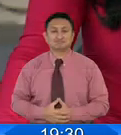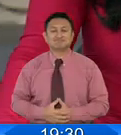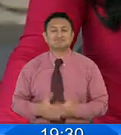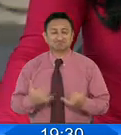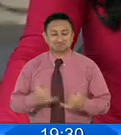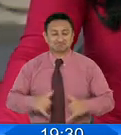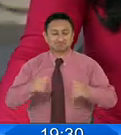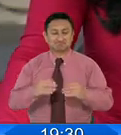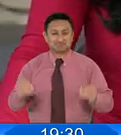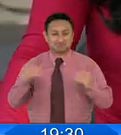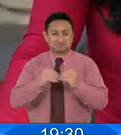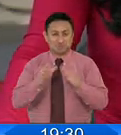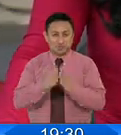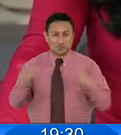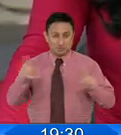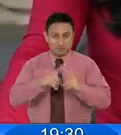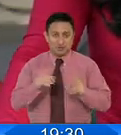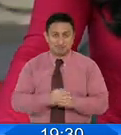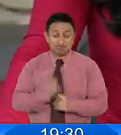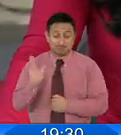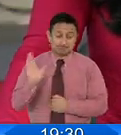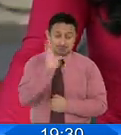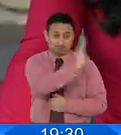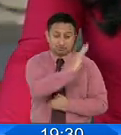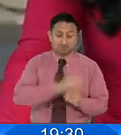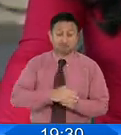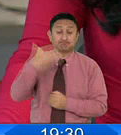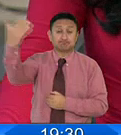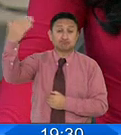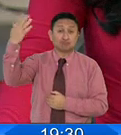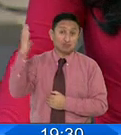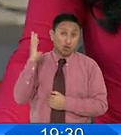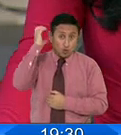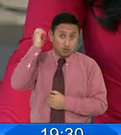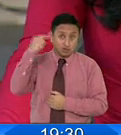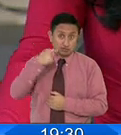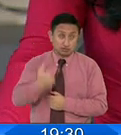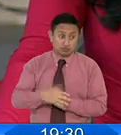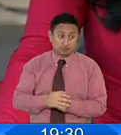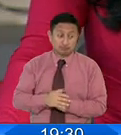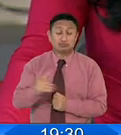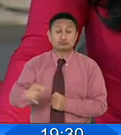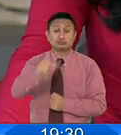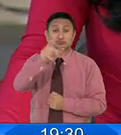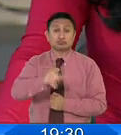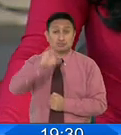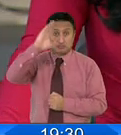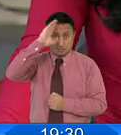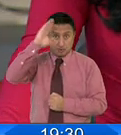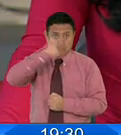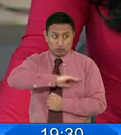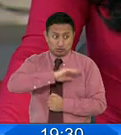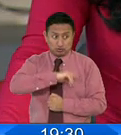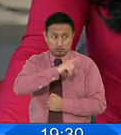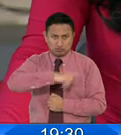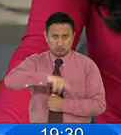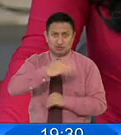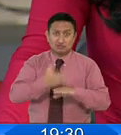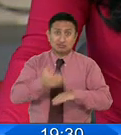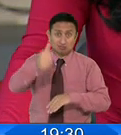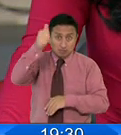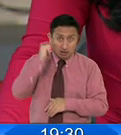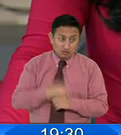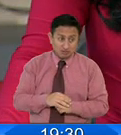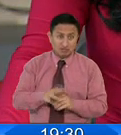Seguimos en el Comercio TV y como lo anunciamos, la alcaldesa de Guayaquil anunció sanciones para los agentes metropolitanos que fueron captados